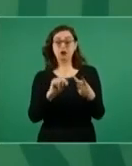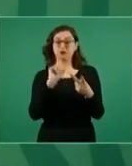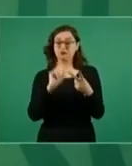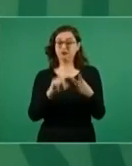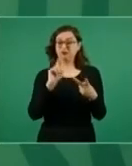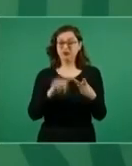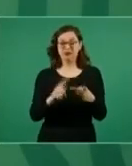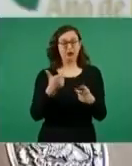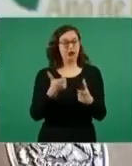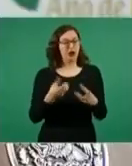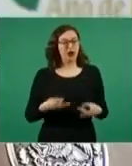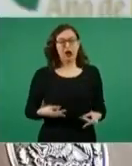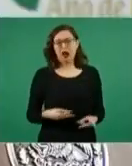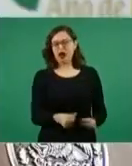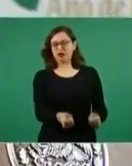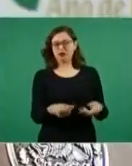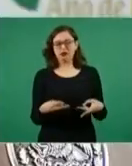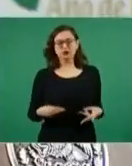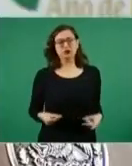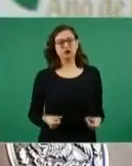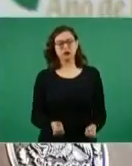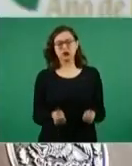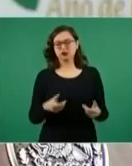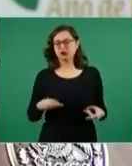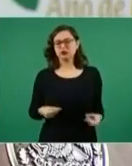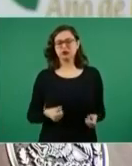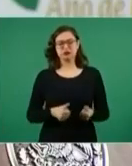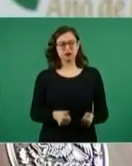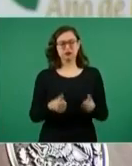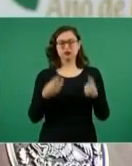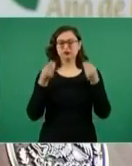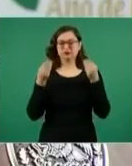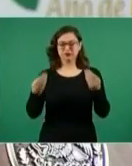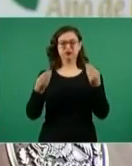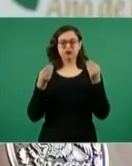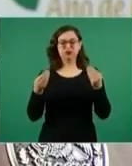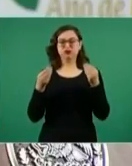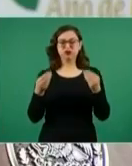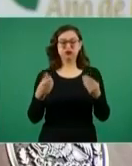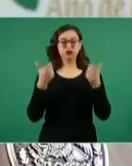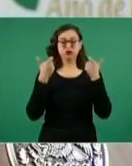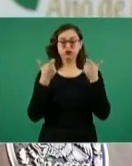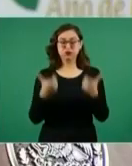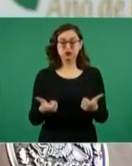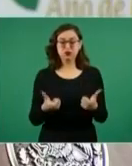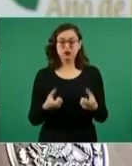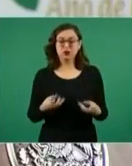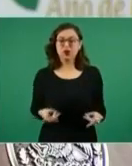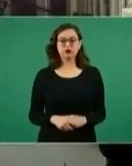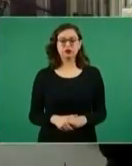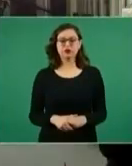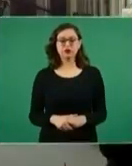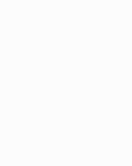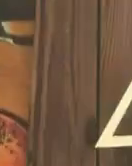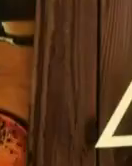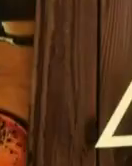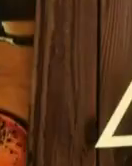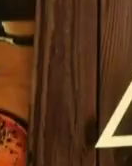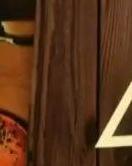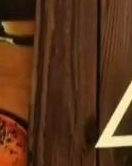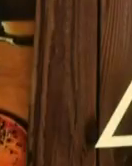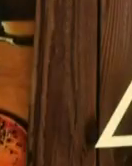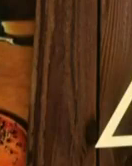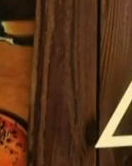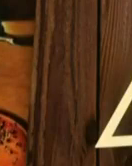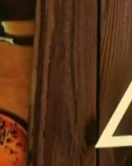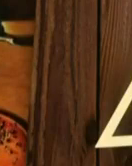Morías por decirlo. Pintaba huevos porque se derretían. Seguramente usted lo conoce. Él era surrealista.